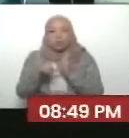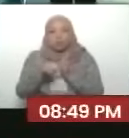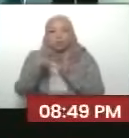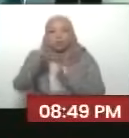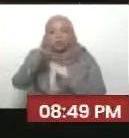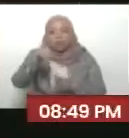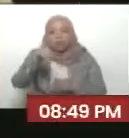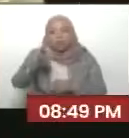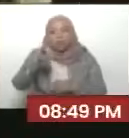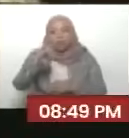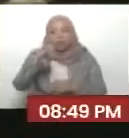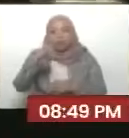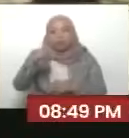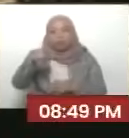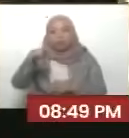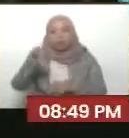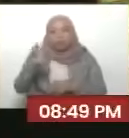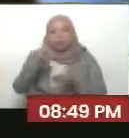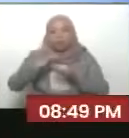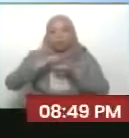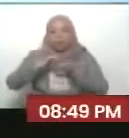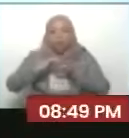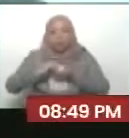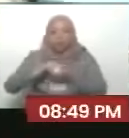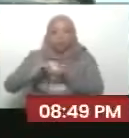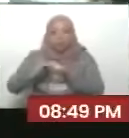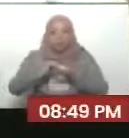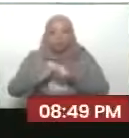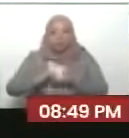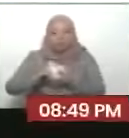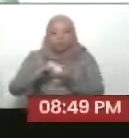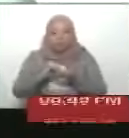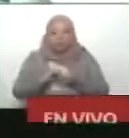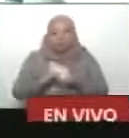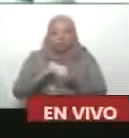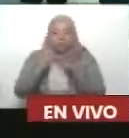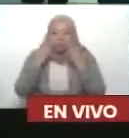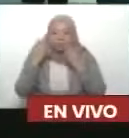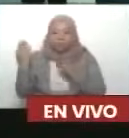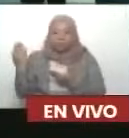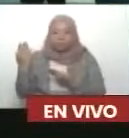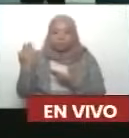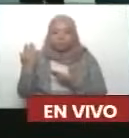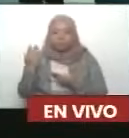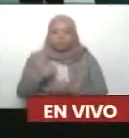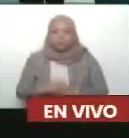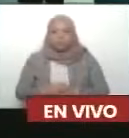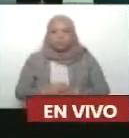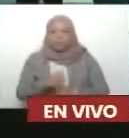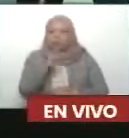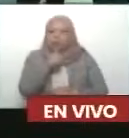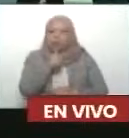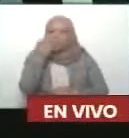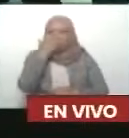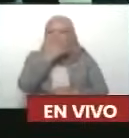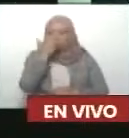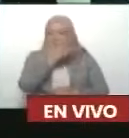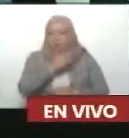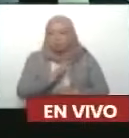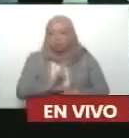Michelle de Trujillo, Michelle Paola. Michelle Paola, ¿cómo estás?